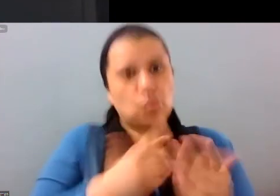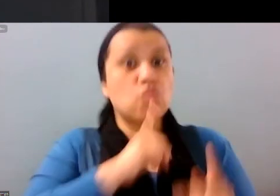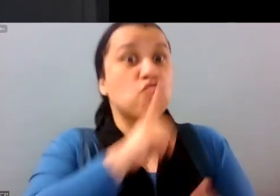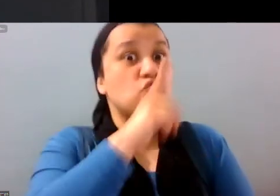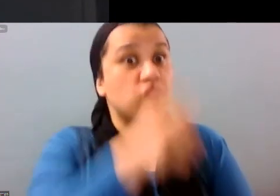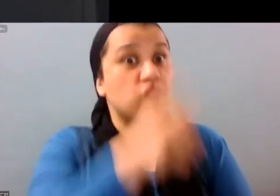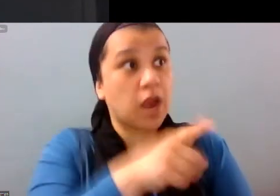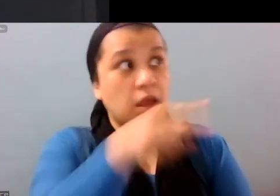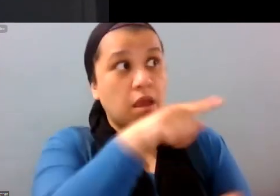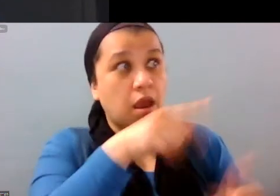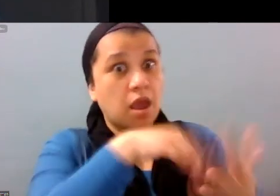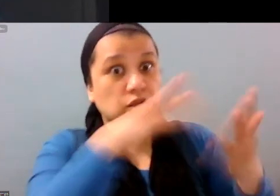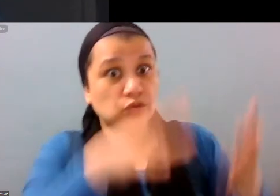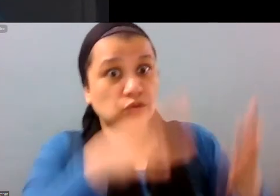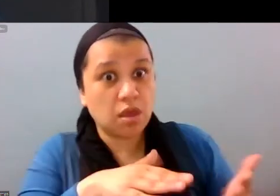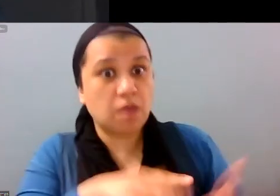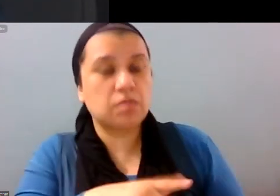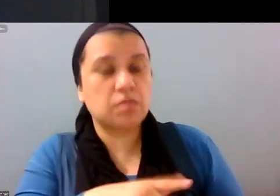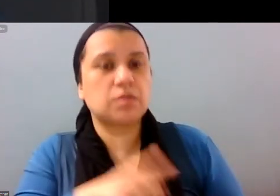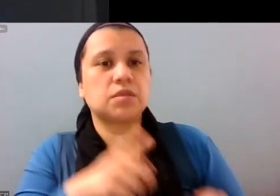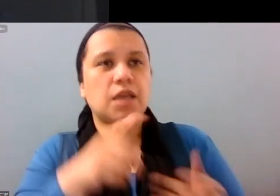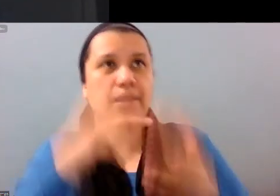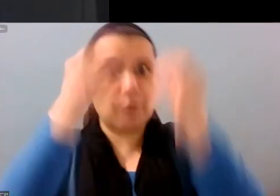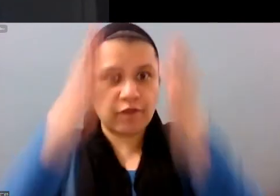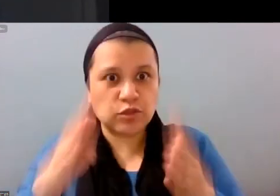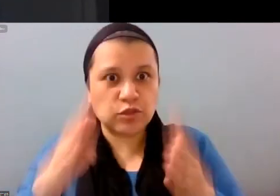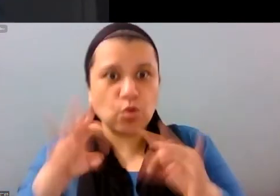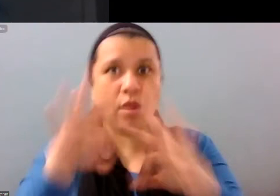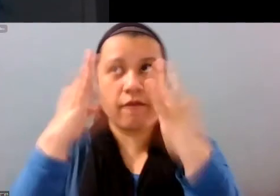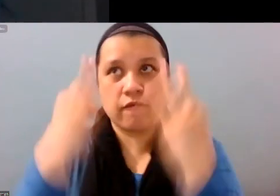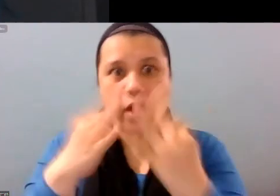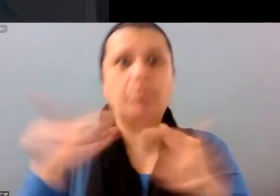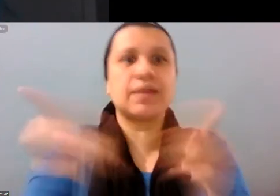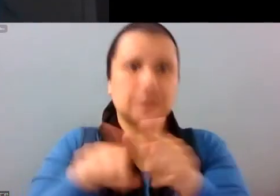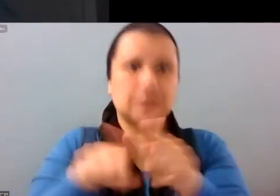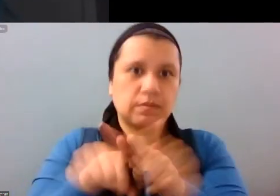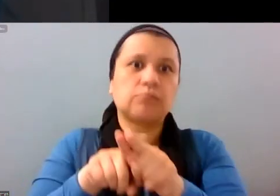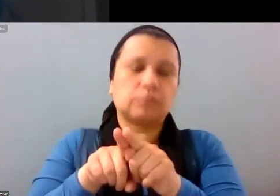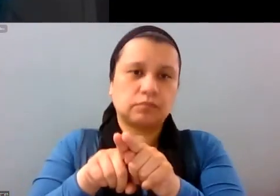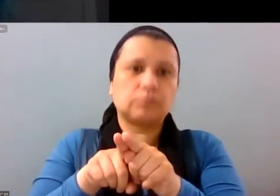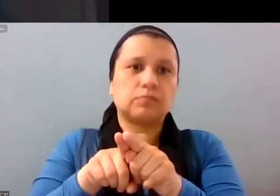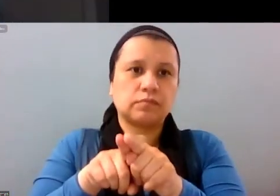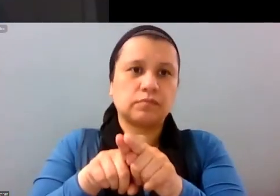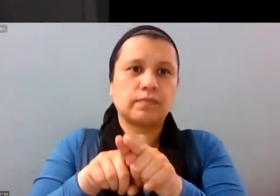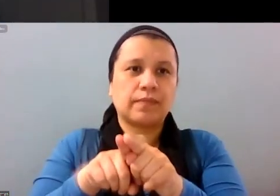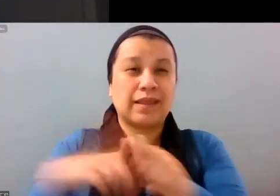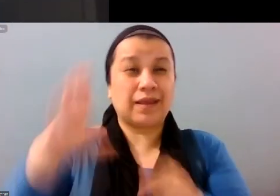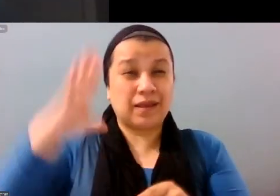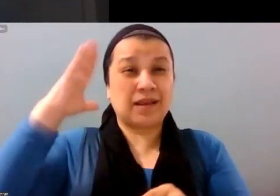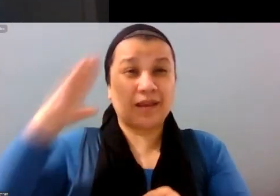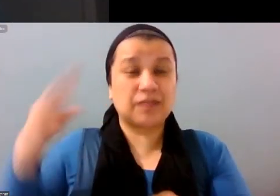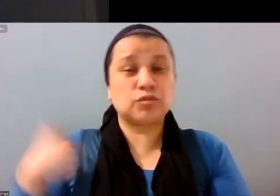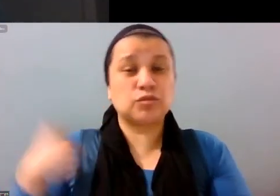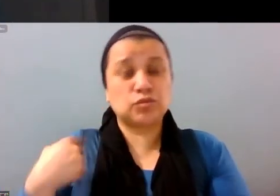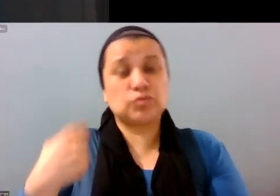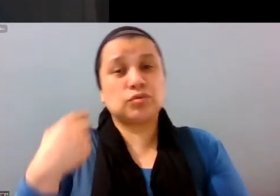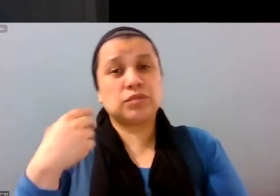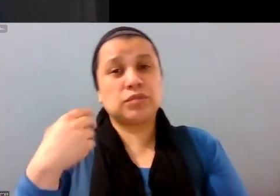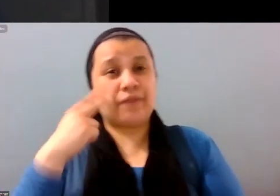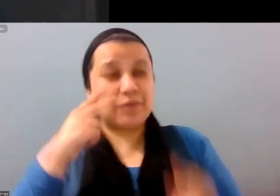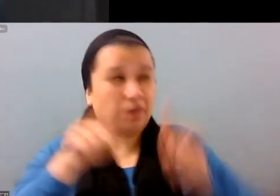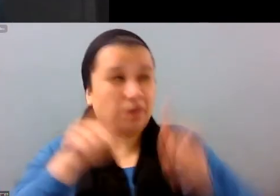las estudiantes docentes y familias también sobre todo históricamente hemos llegado a todos los territorios